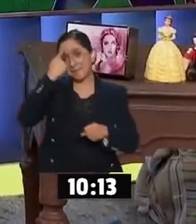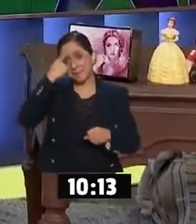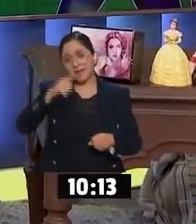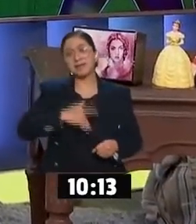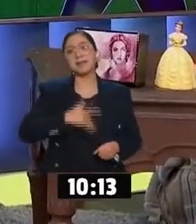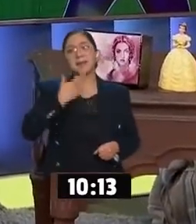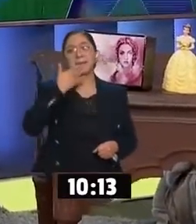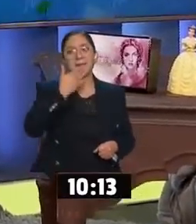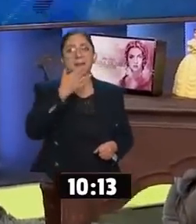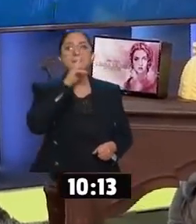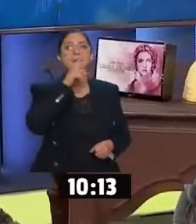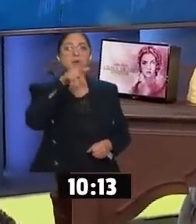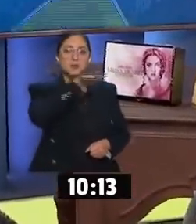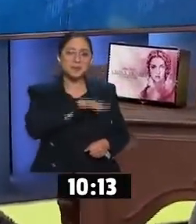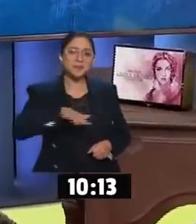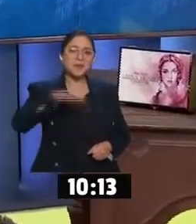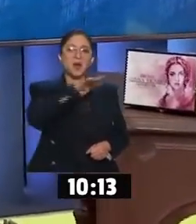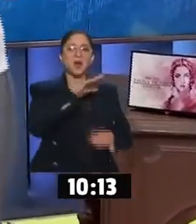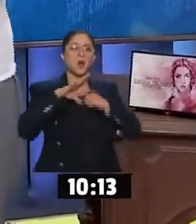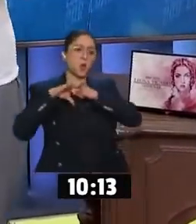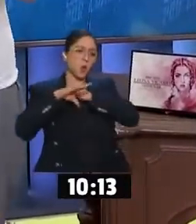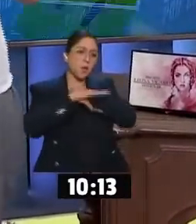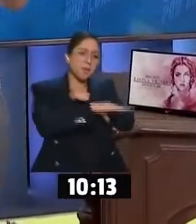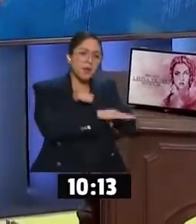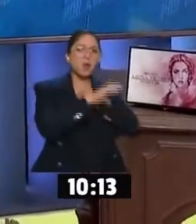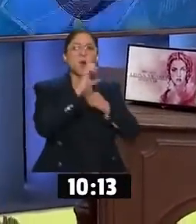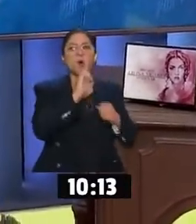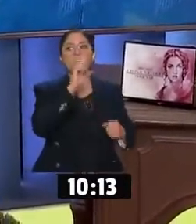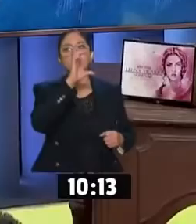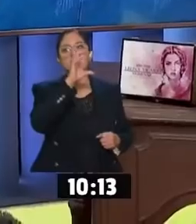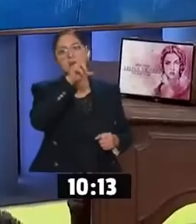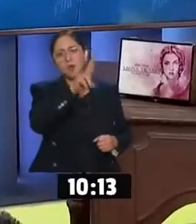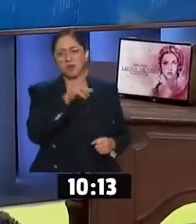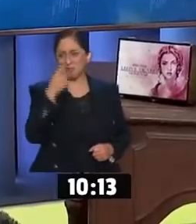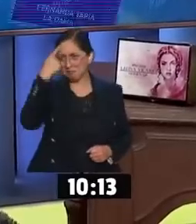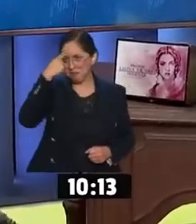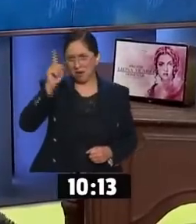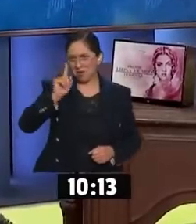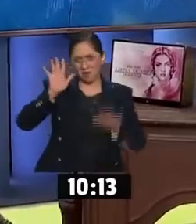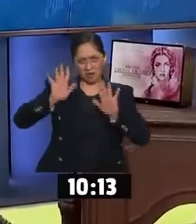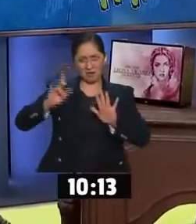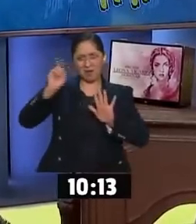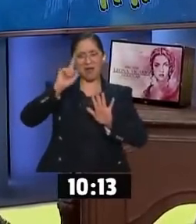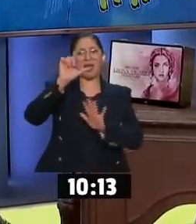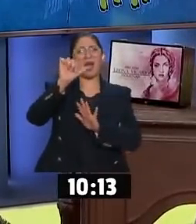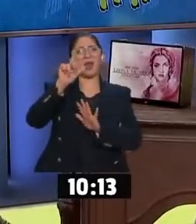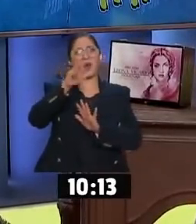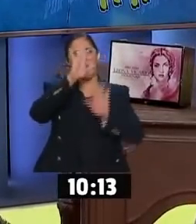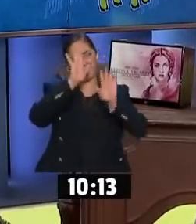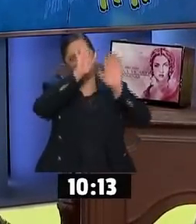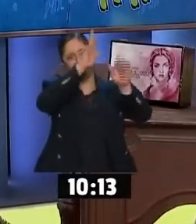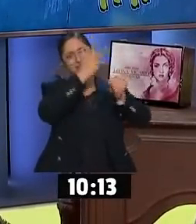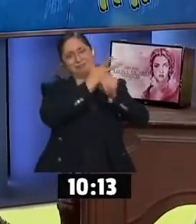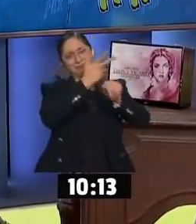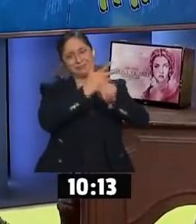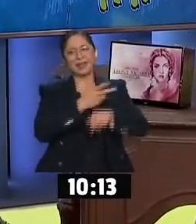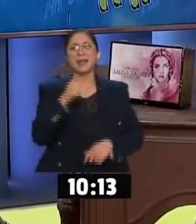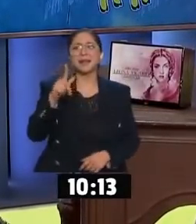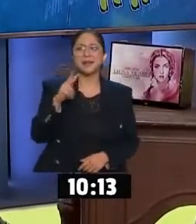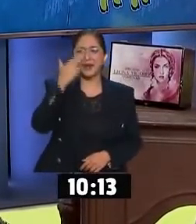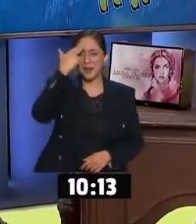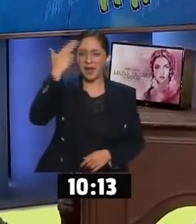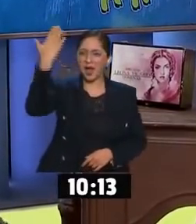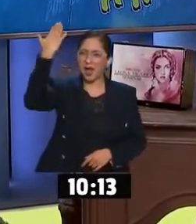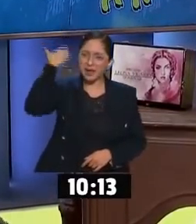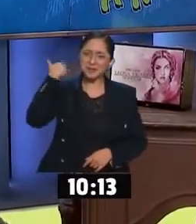acá a Copilco o a la zona de ¿para qué no lo trae para acá? No, ahí está bueno. Échale ganas, Arjona. Ya ve que nos lo querían llevar allá a